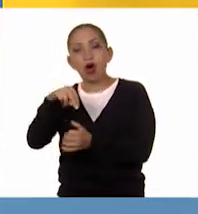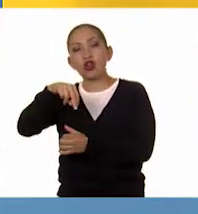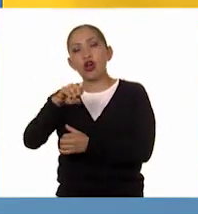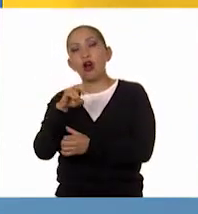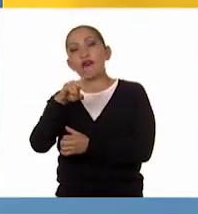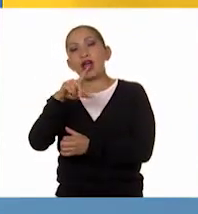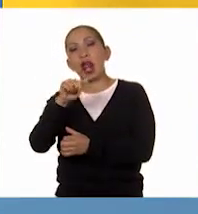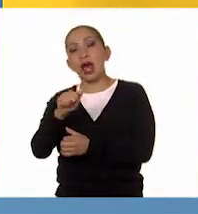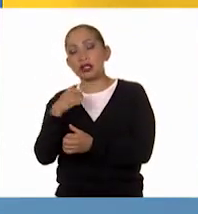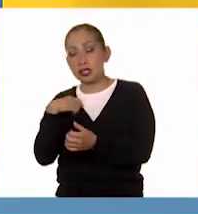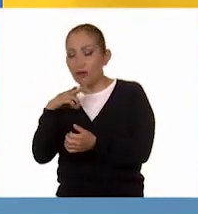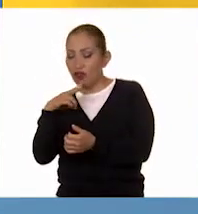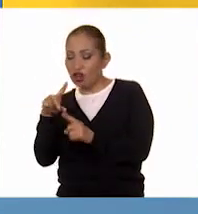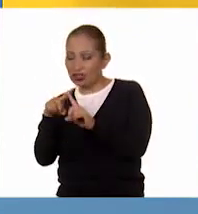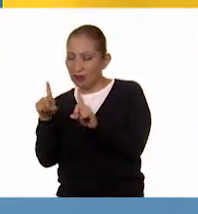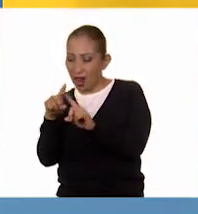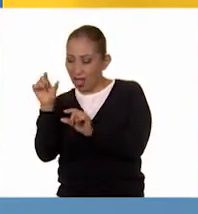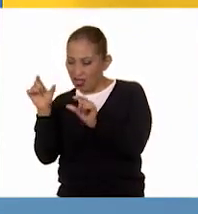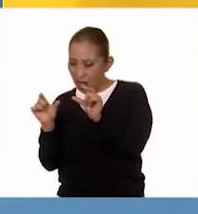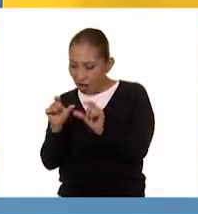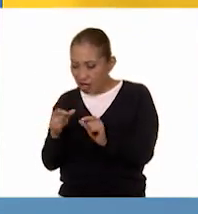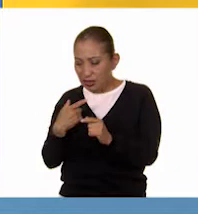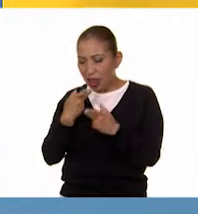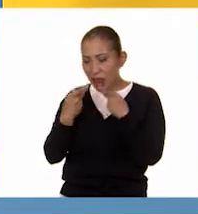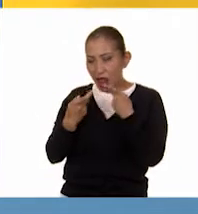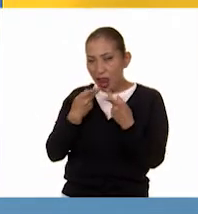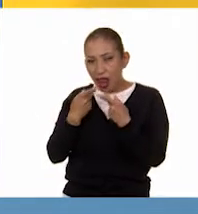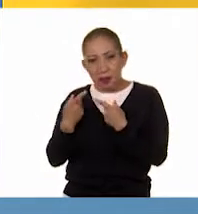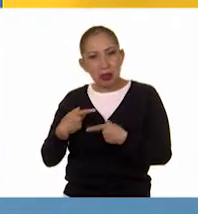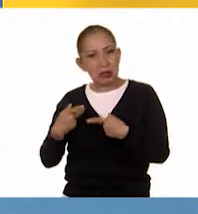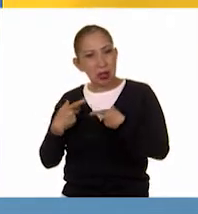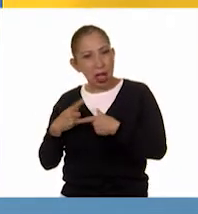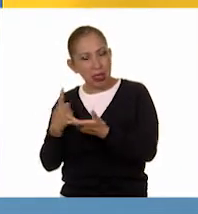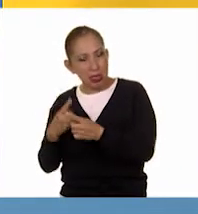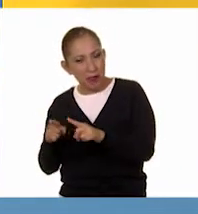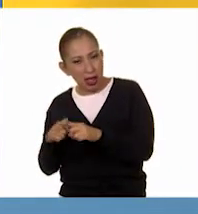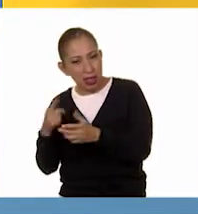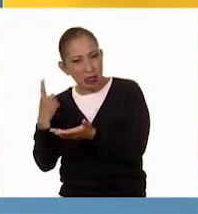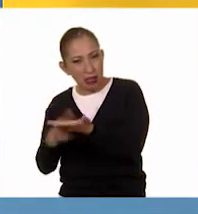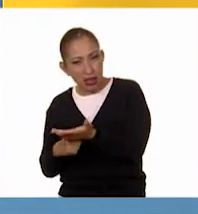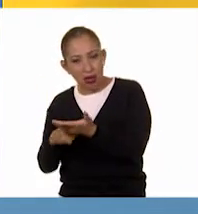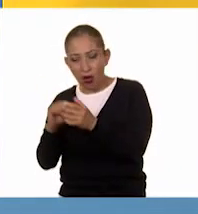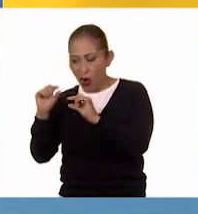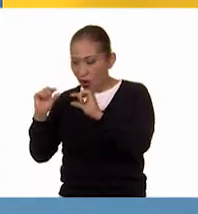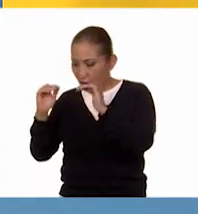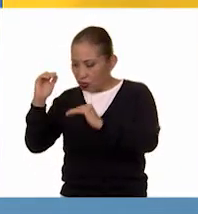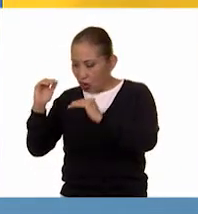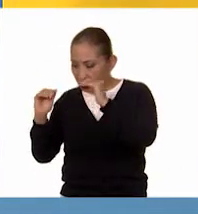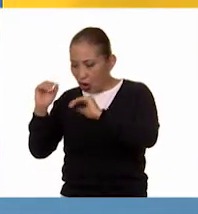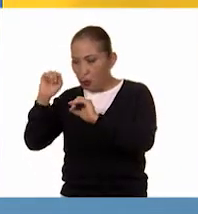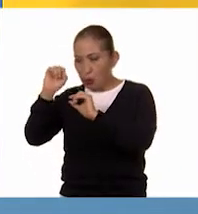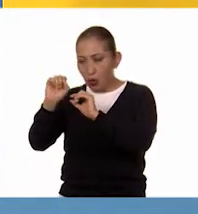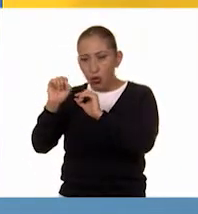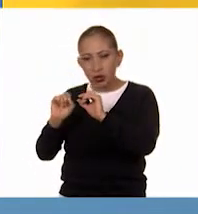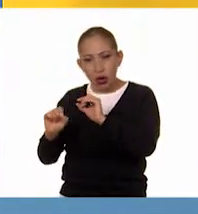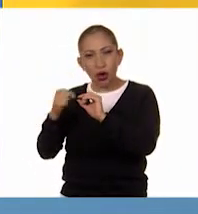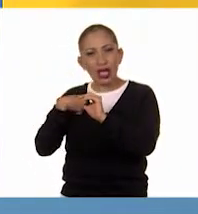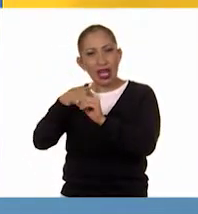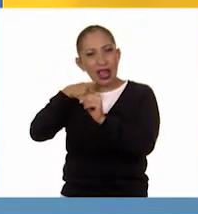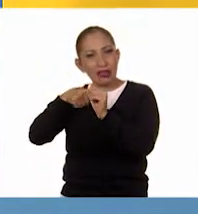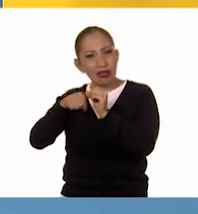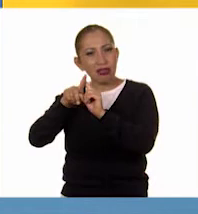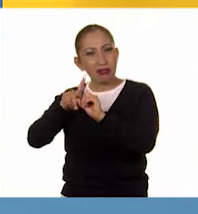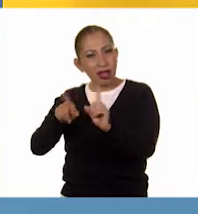que incluyen voces diversas, discursos de diferentes personajes, marcados con distintos signos de puntuación y tipo de